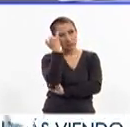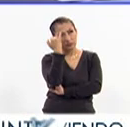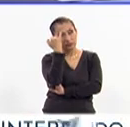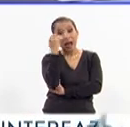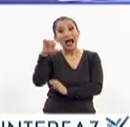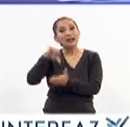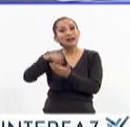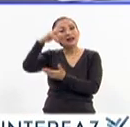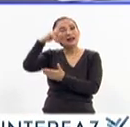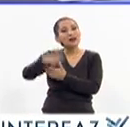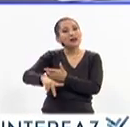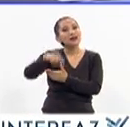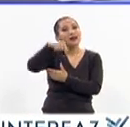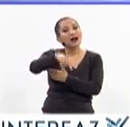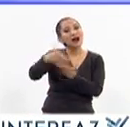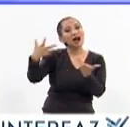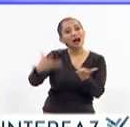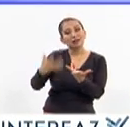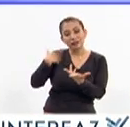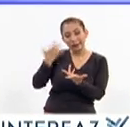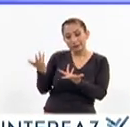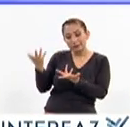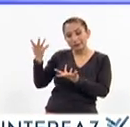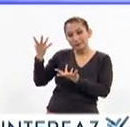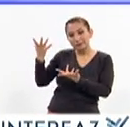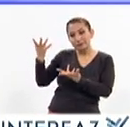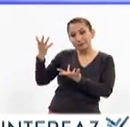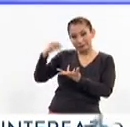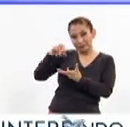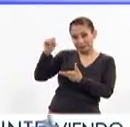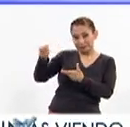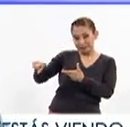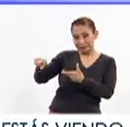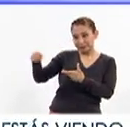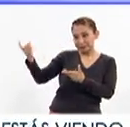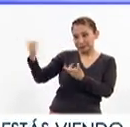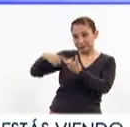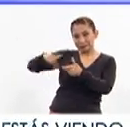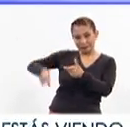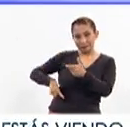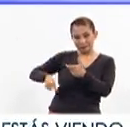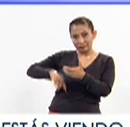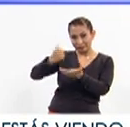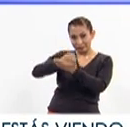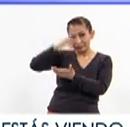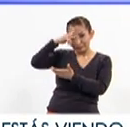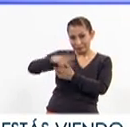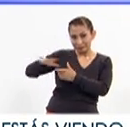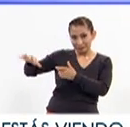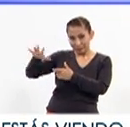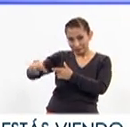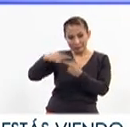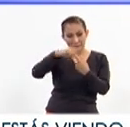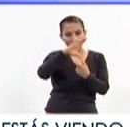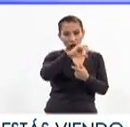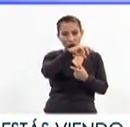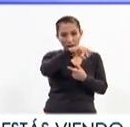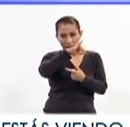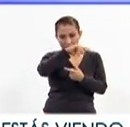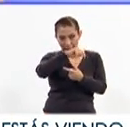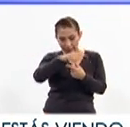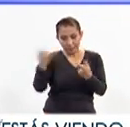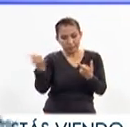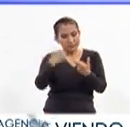en el Centro Mexicano? Hacer una incorporación por parte del gobierno de la Ciudad de México, CONACYT,